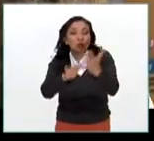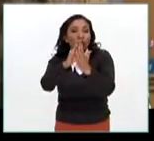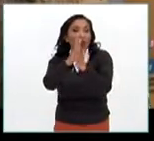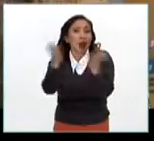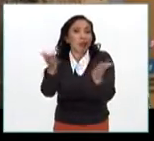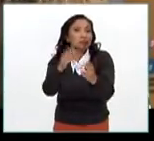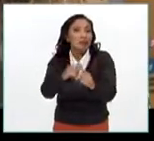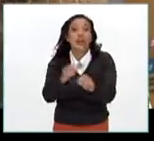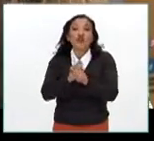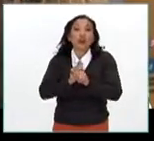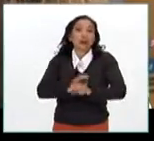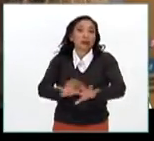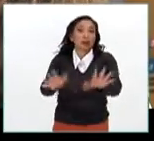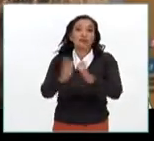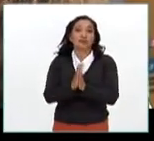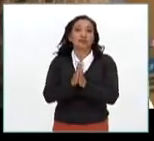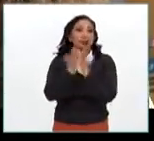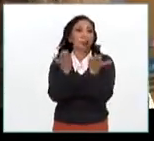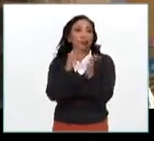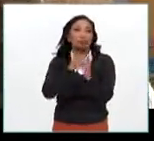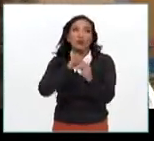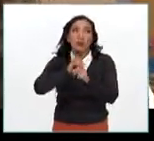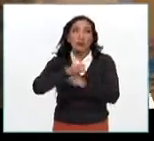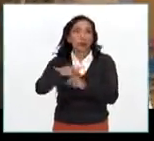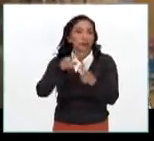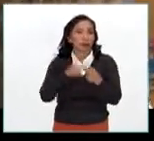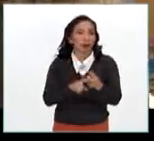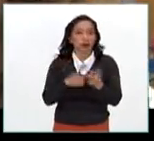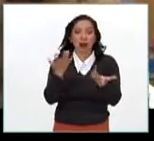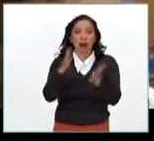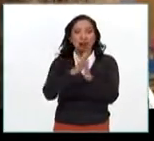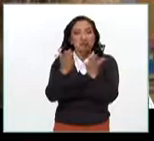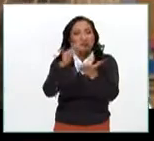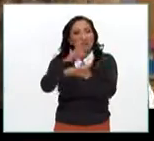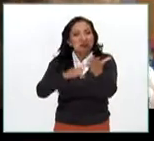en general? Informativos. Libros informativos.